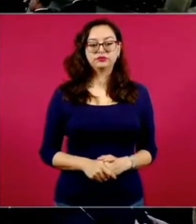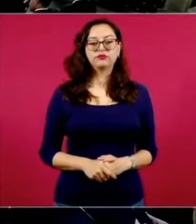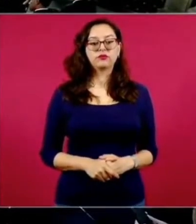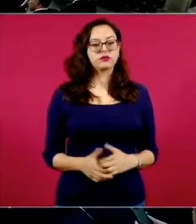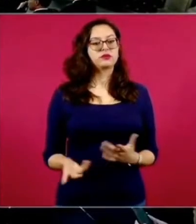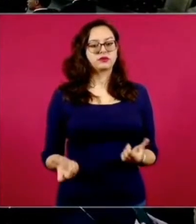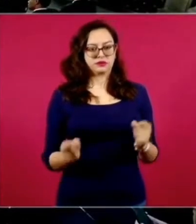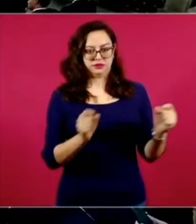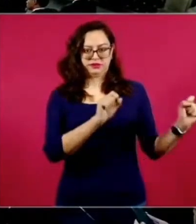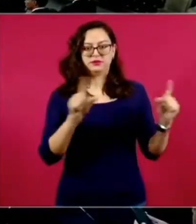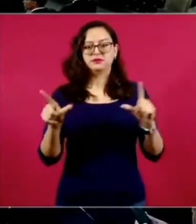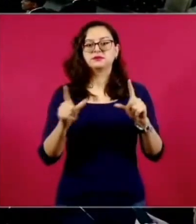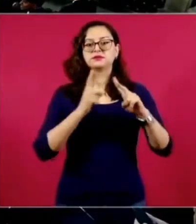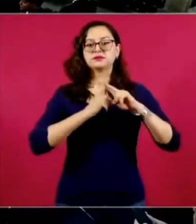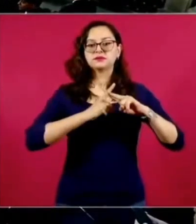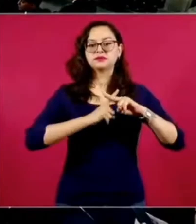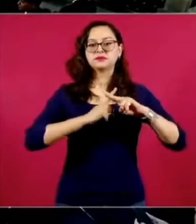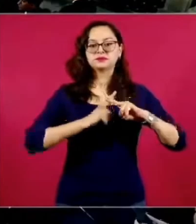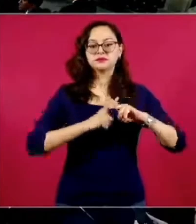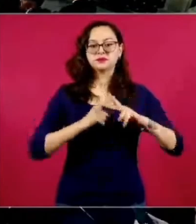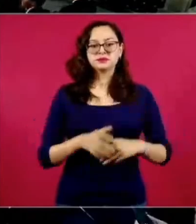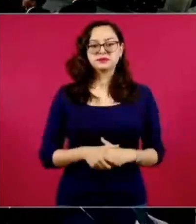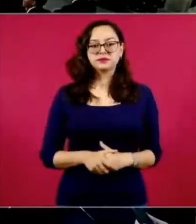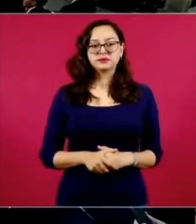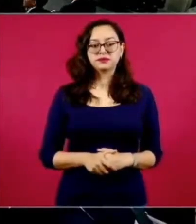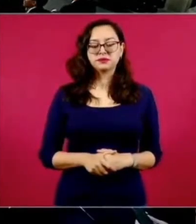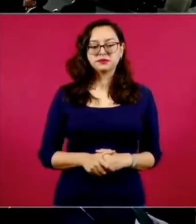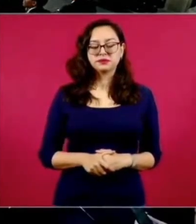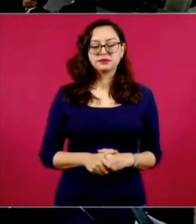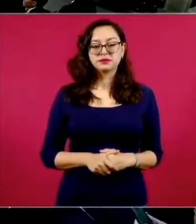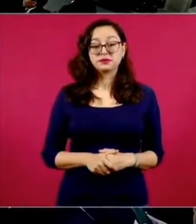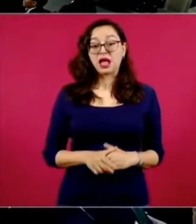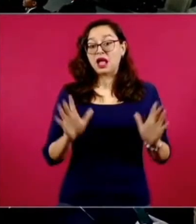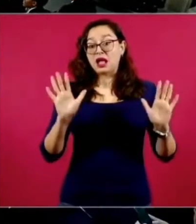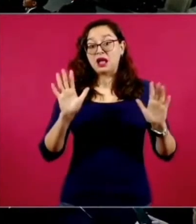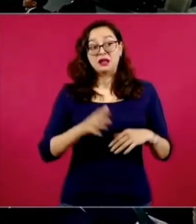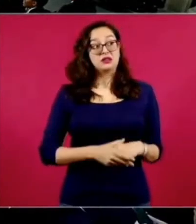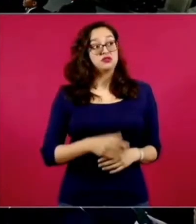pones el dato? No, me estaba yo quedando corto.